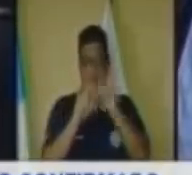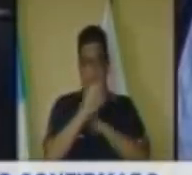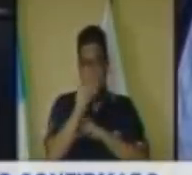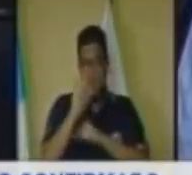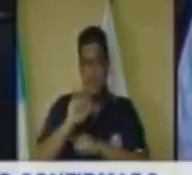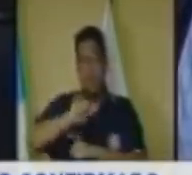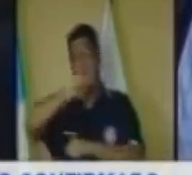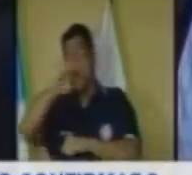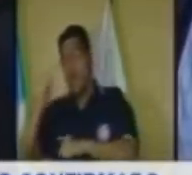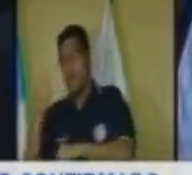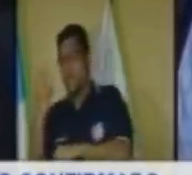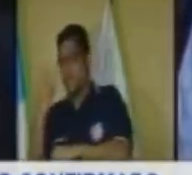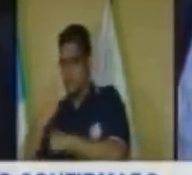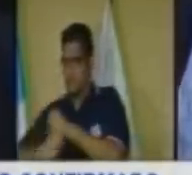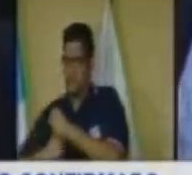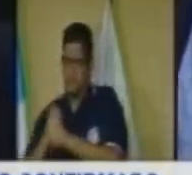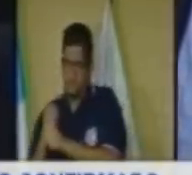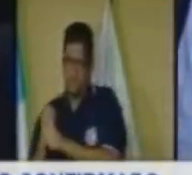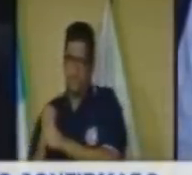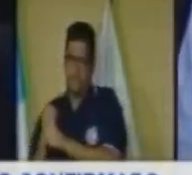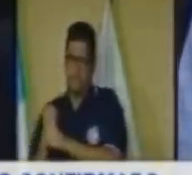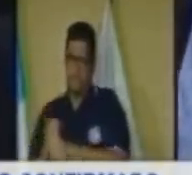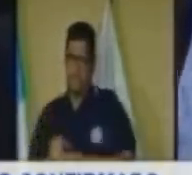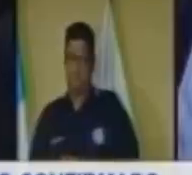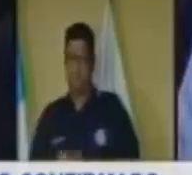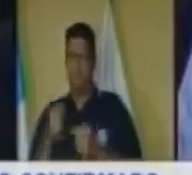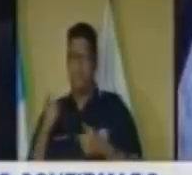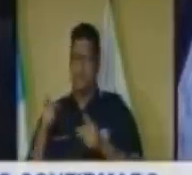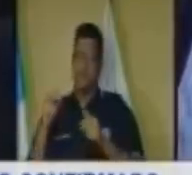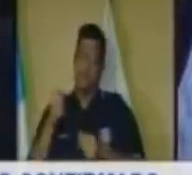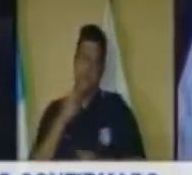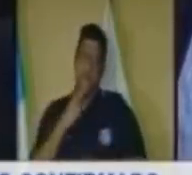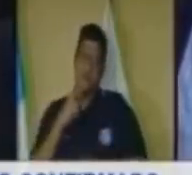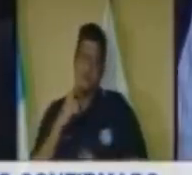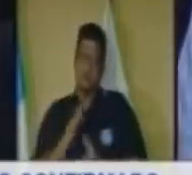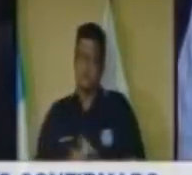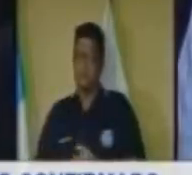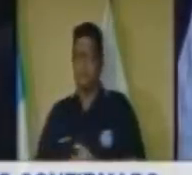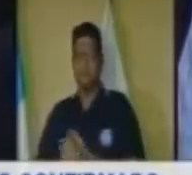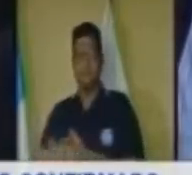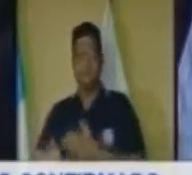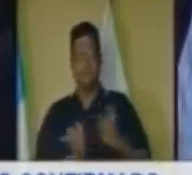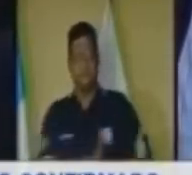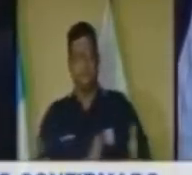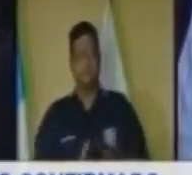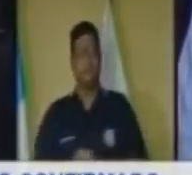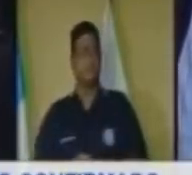realmente se va a aplicar. ¿Para la próxima?